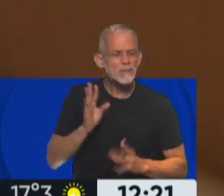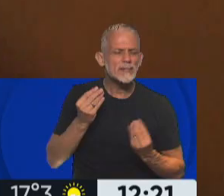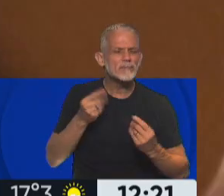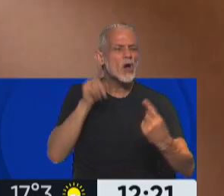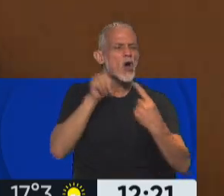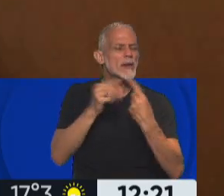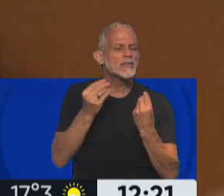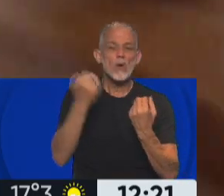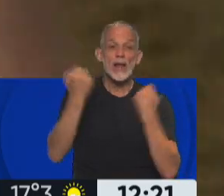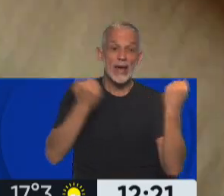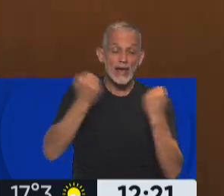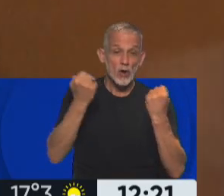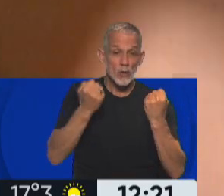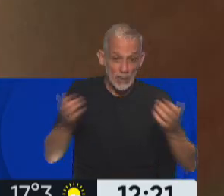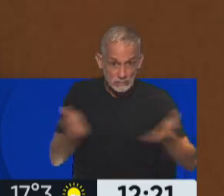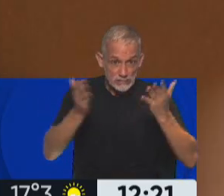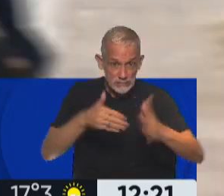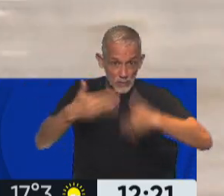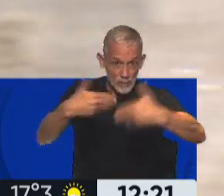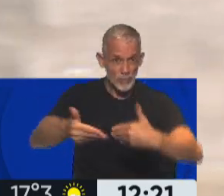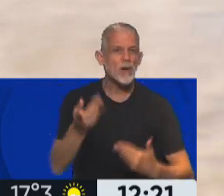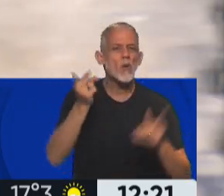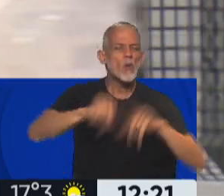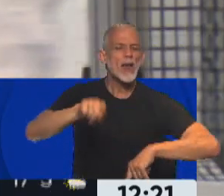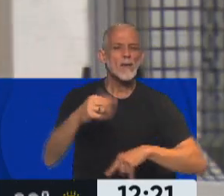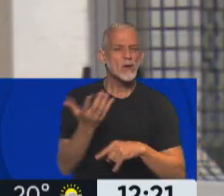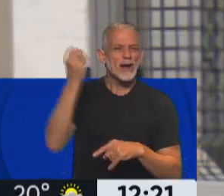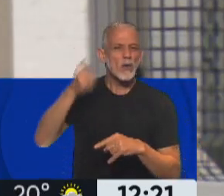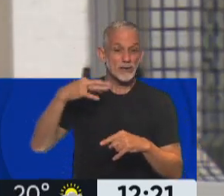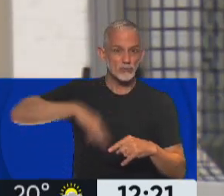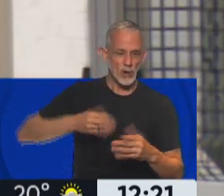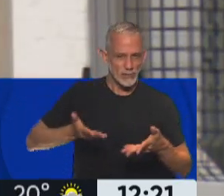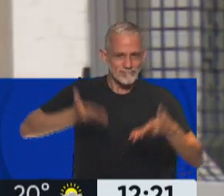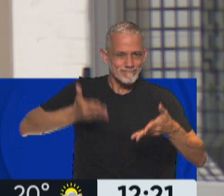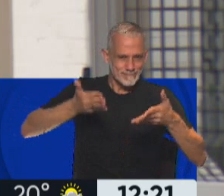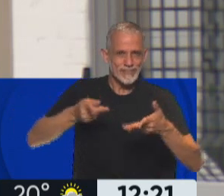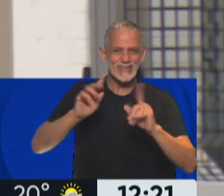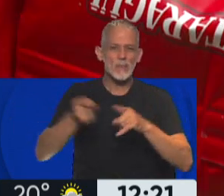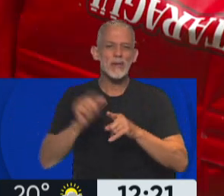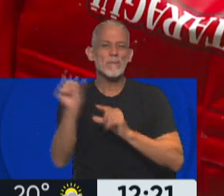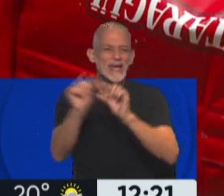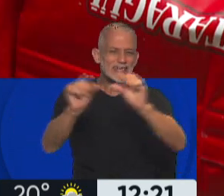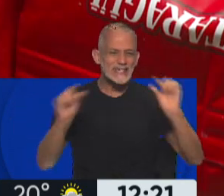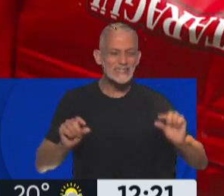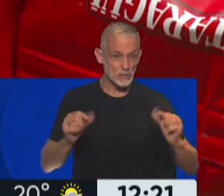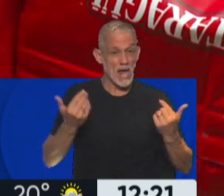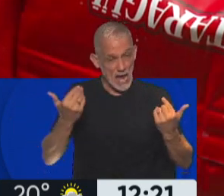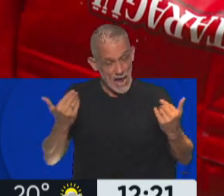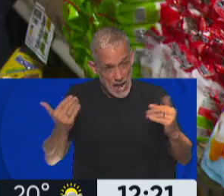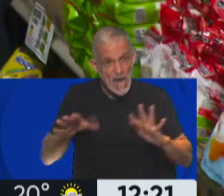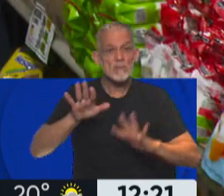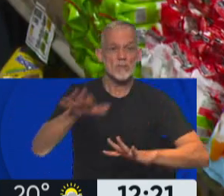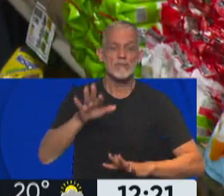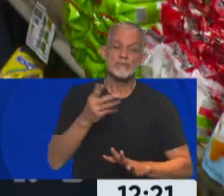es que la economía se reactive a través de la recuperación del salario real y del crédito, probablemente haya